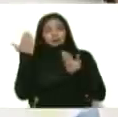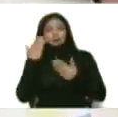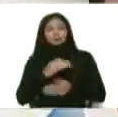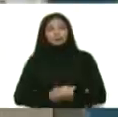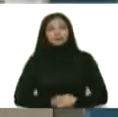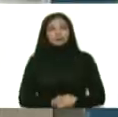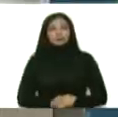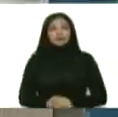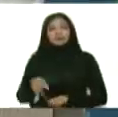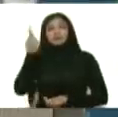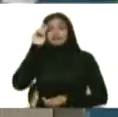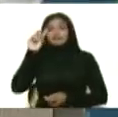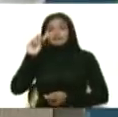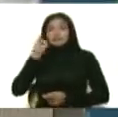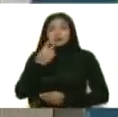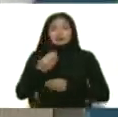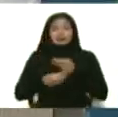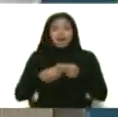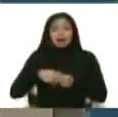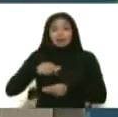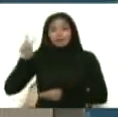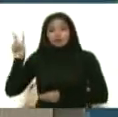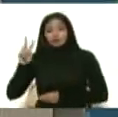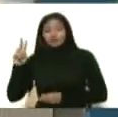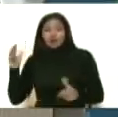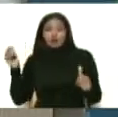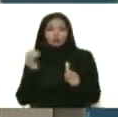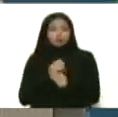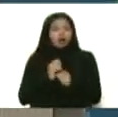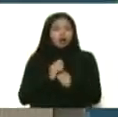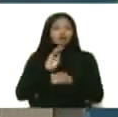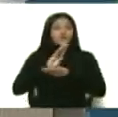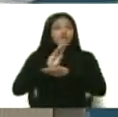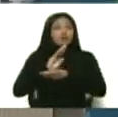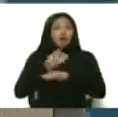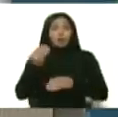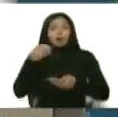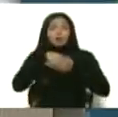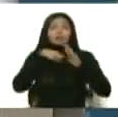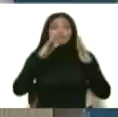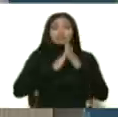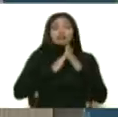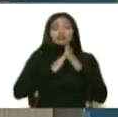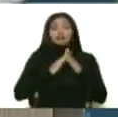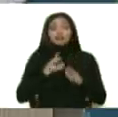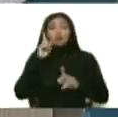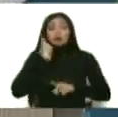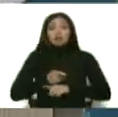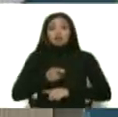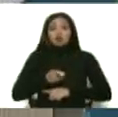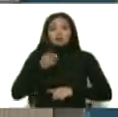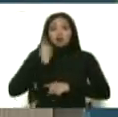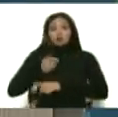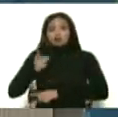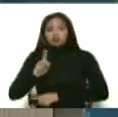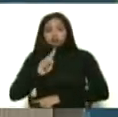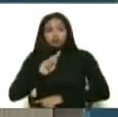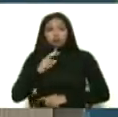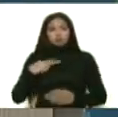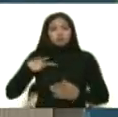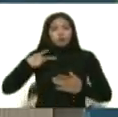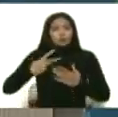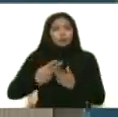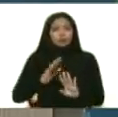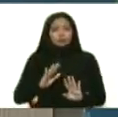La razón principal por la que Venezuela tomó las medidas que tomó, la cuarentena, que no es obligatoria, como ustedes dijeron, es una